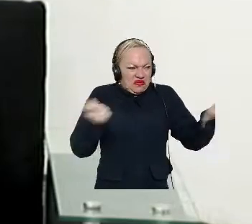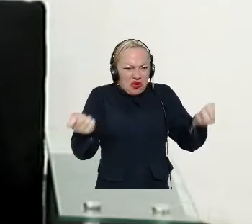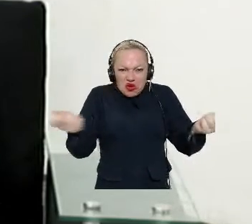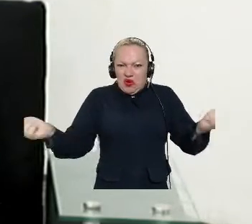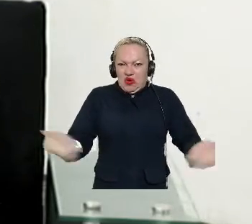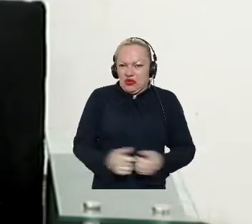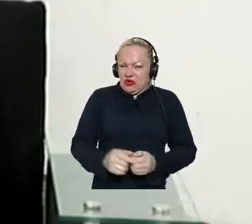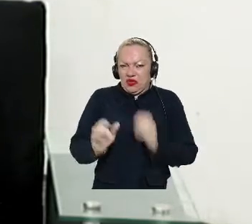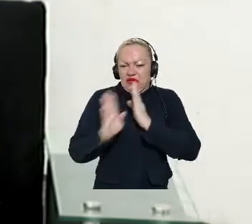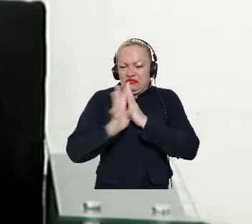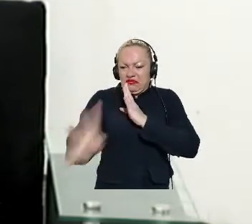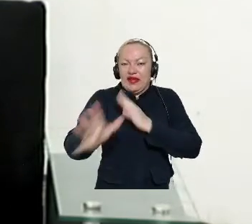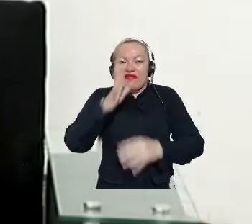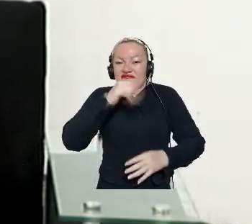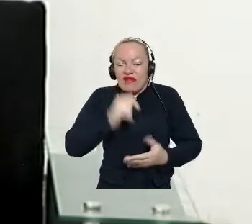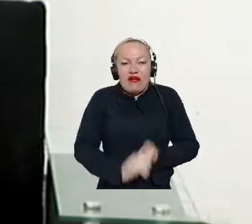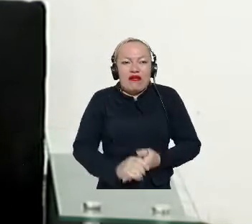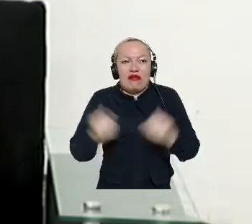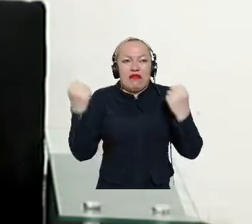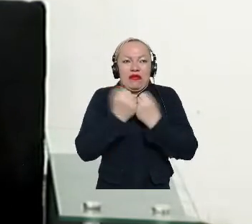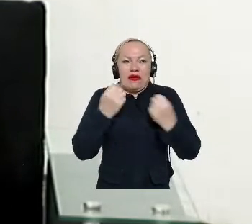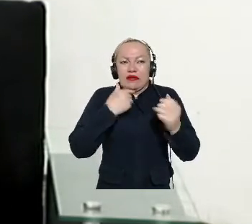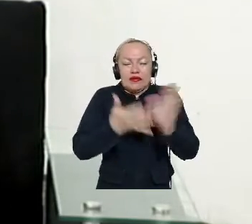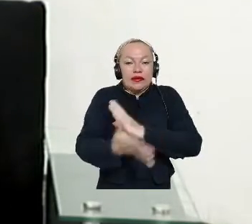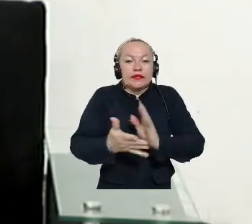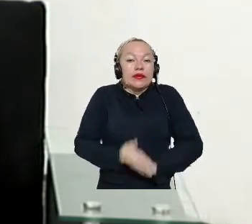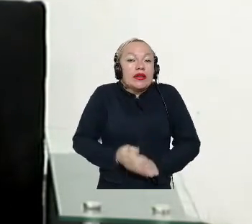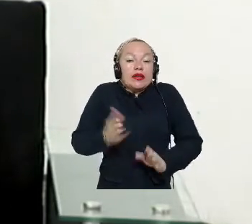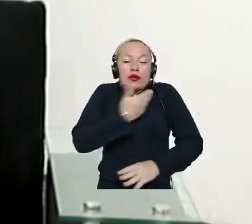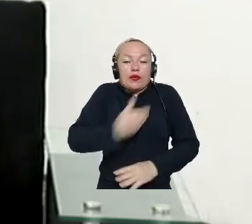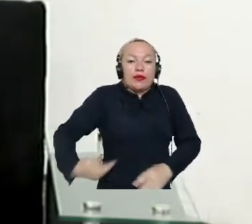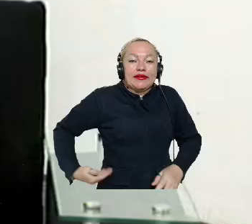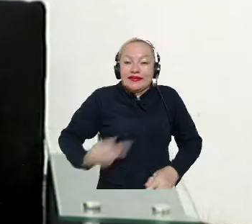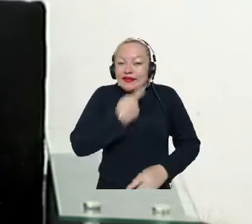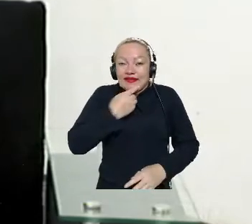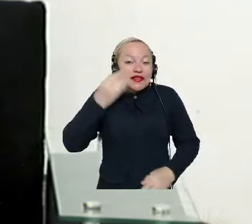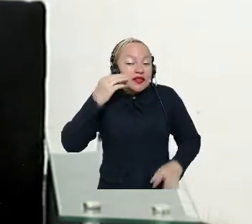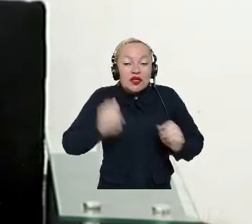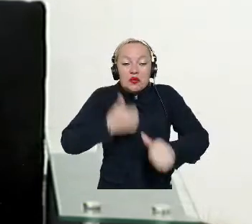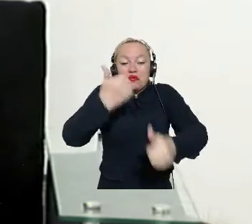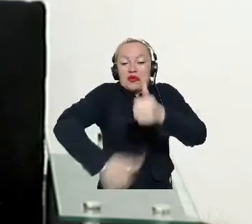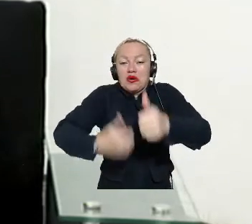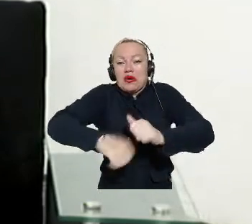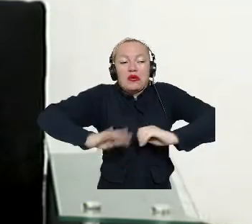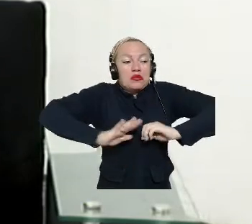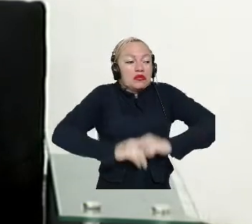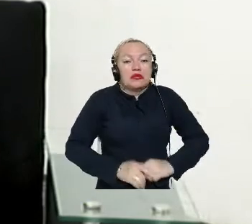nada. Y como el presidente dijo... O sea, parece que el virus se hubiera esfumado. No, sí, el virus se esfumó